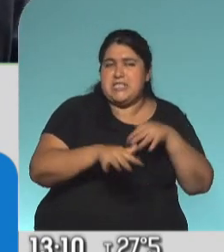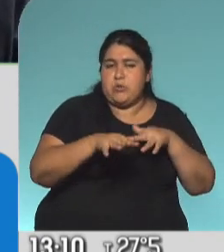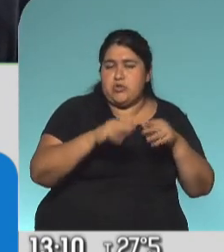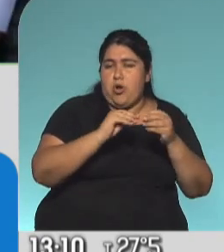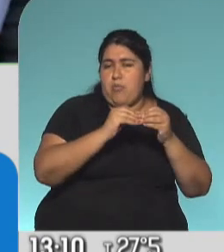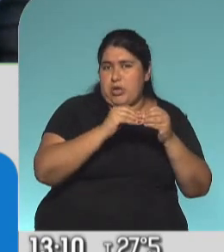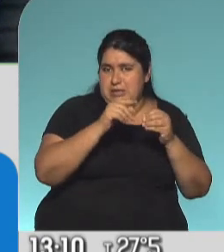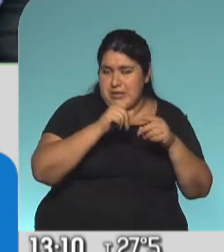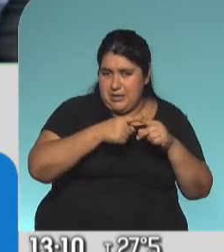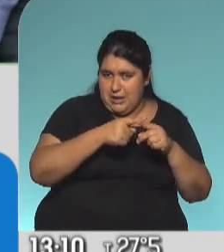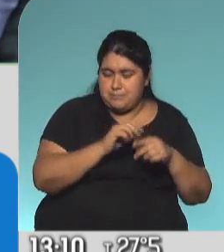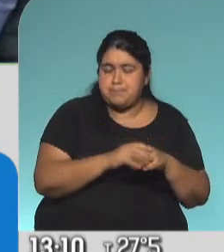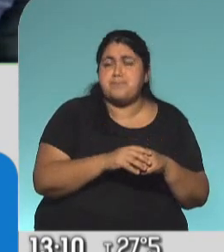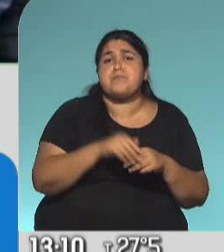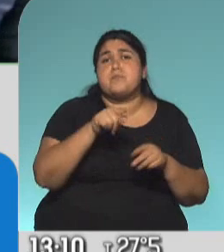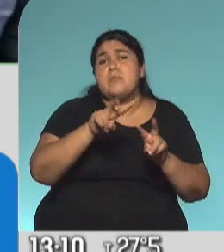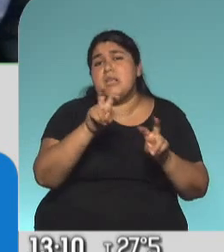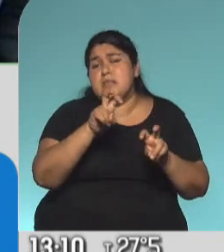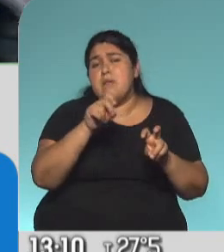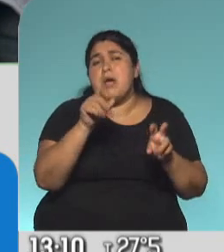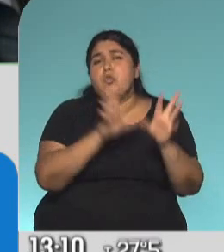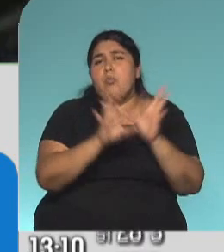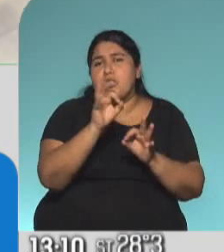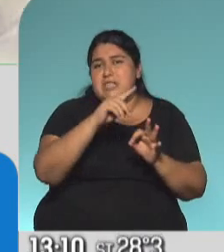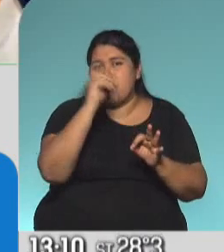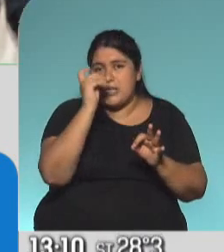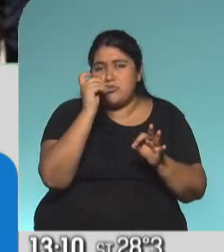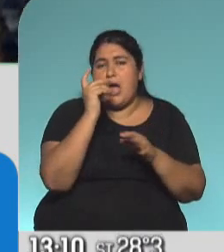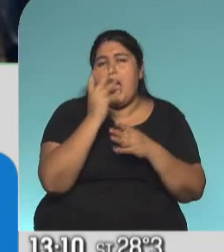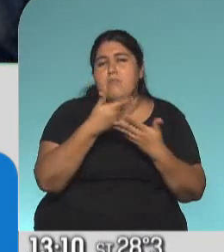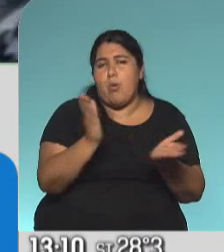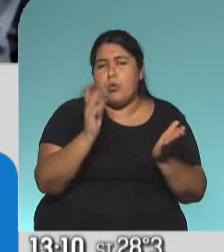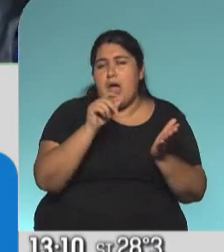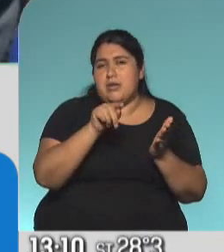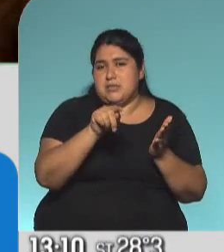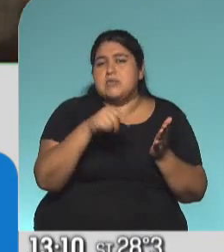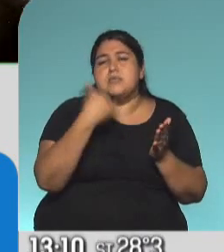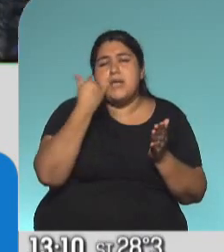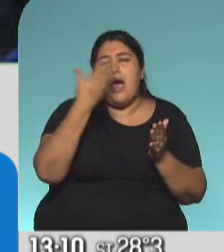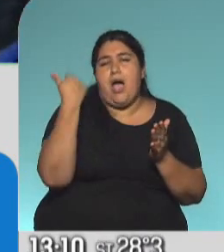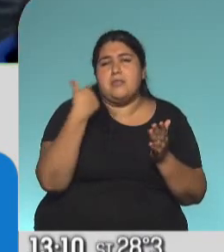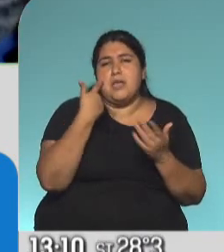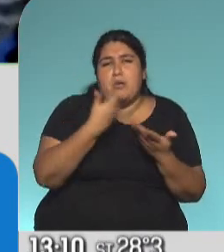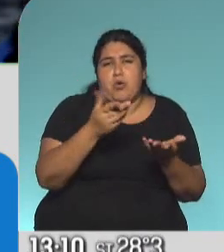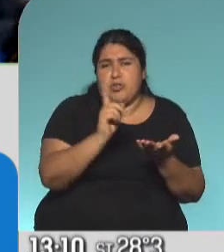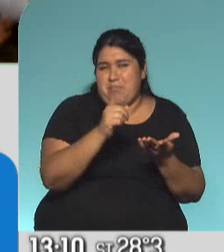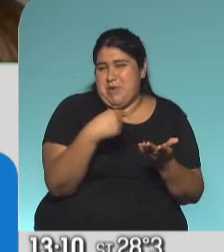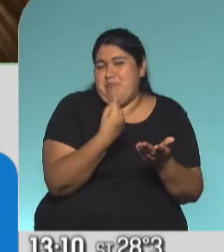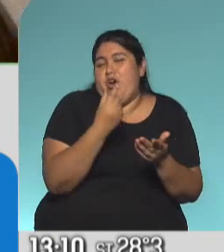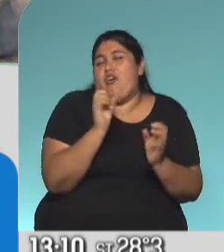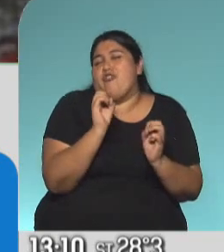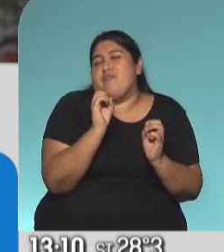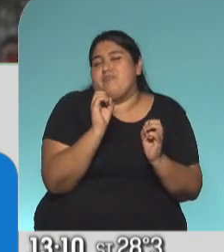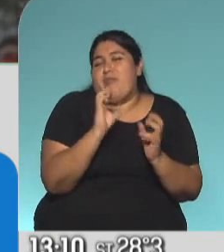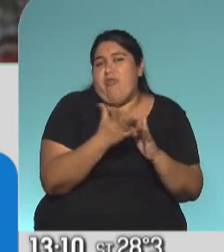en Ecuador. Una es el tema de un proyecto nacional y popular, llamémoslo en términos nuestros,